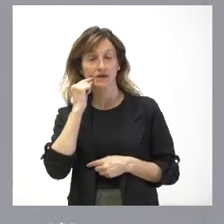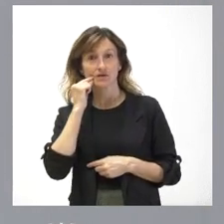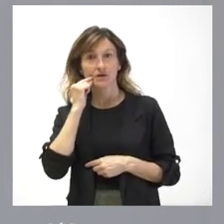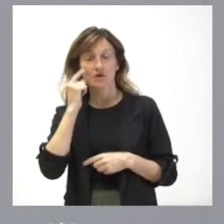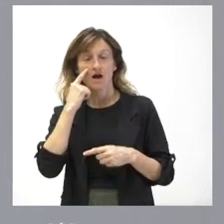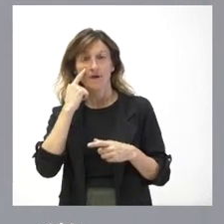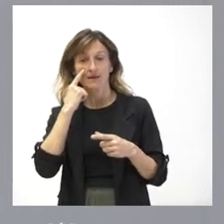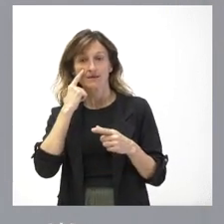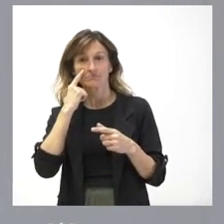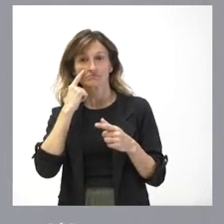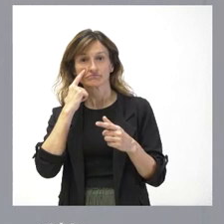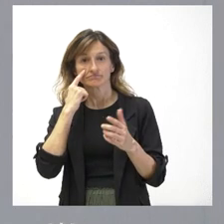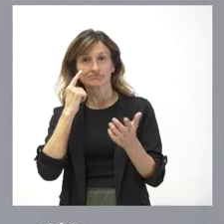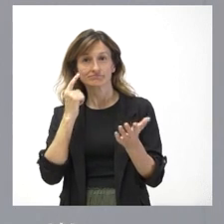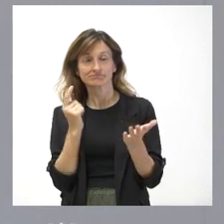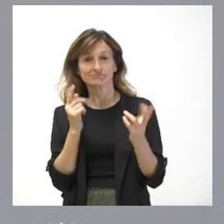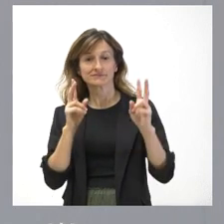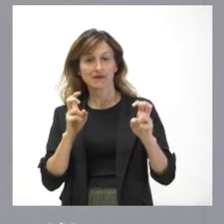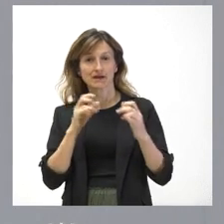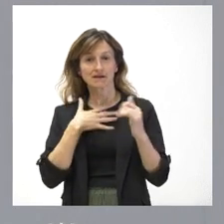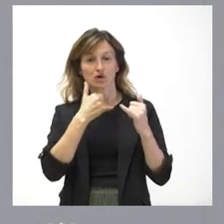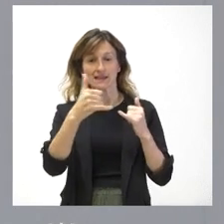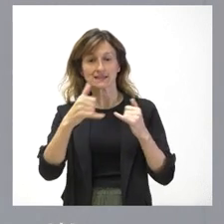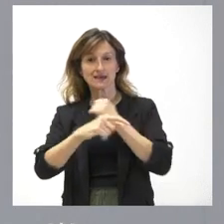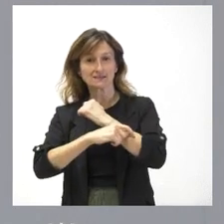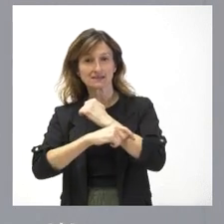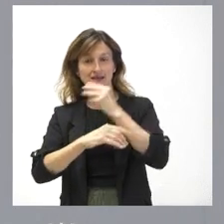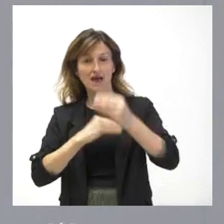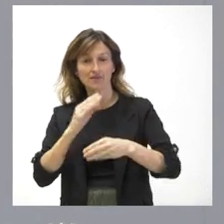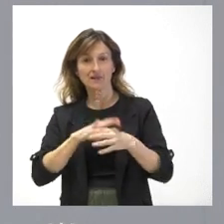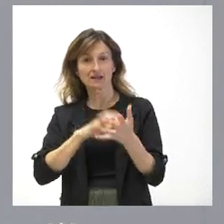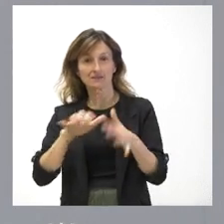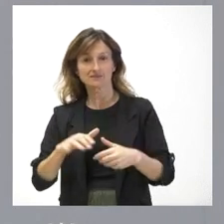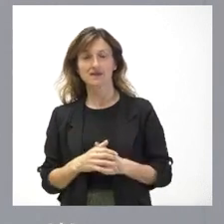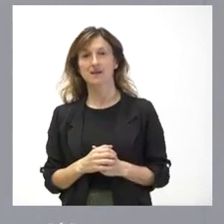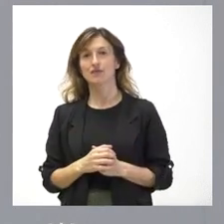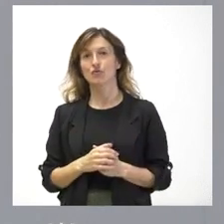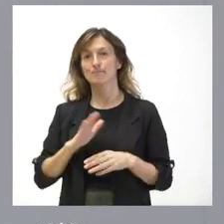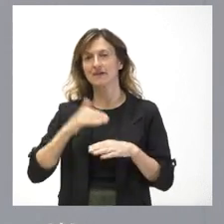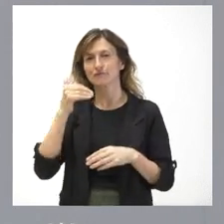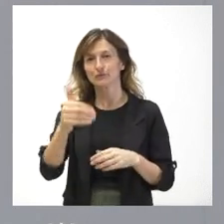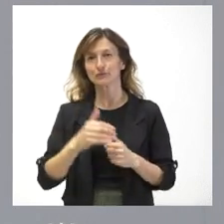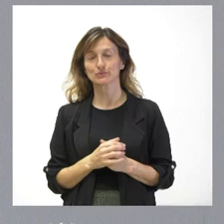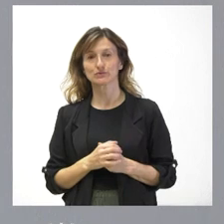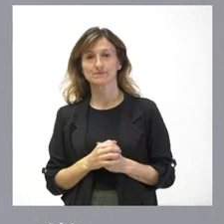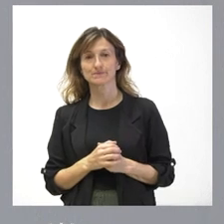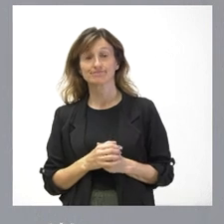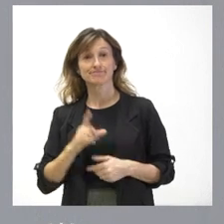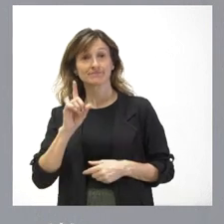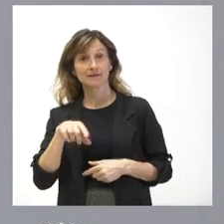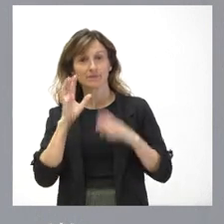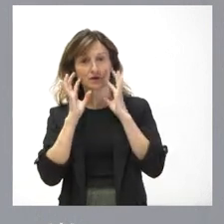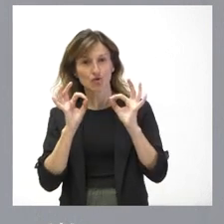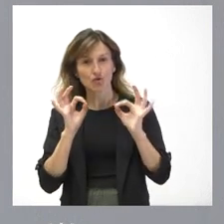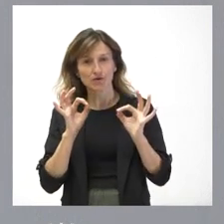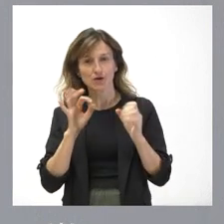social van en esa dirección en establecer líneas estratégicas de actuación para la comunidad Autónoma en el futuro y lógicamente también en